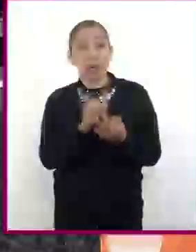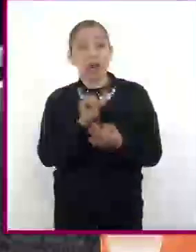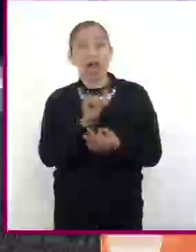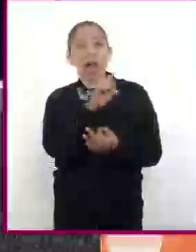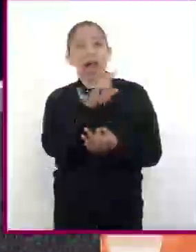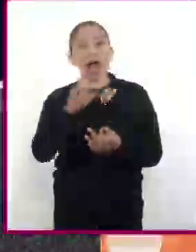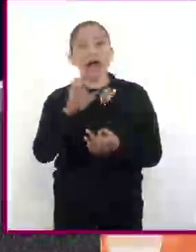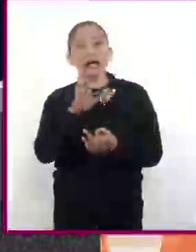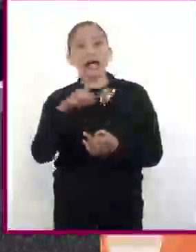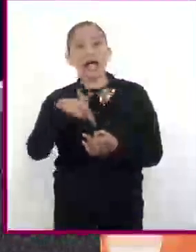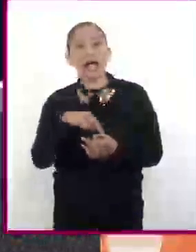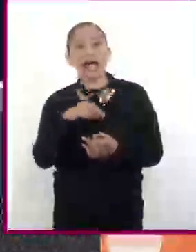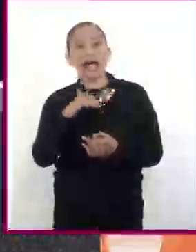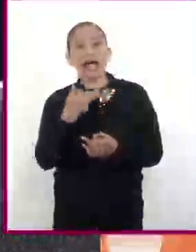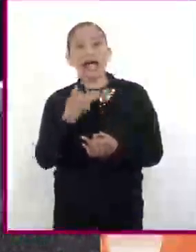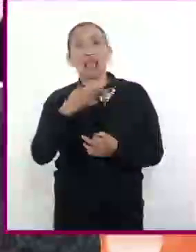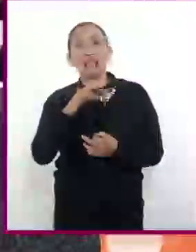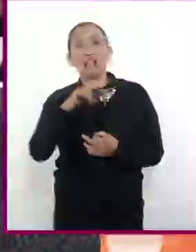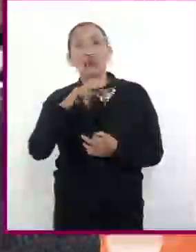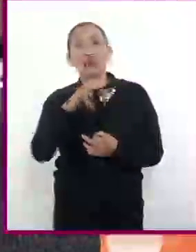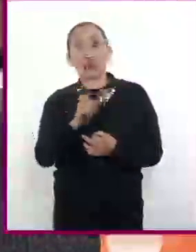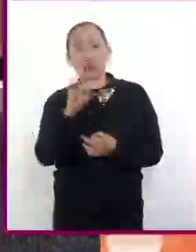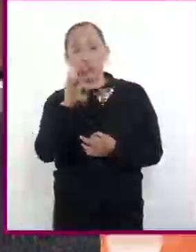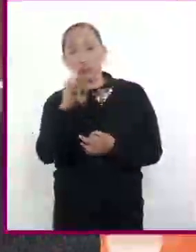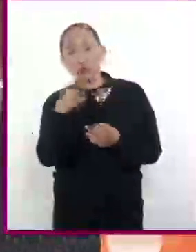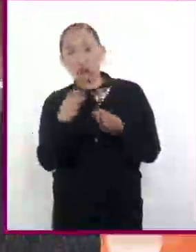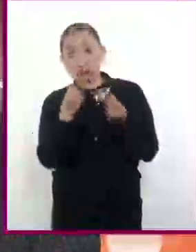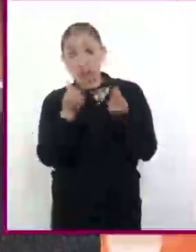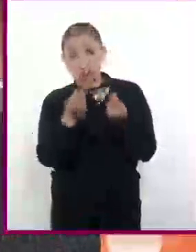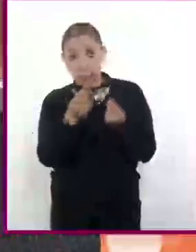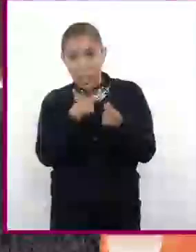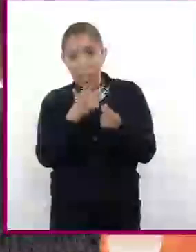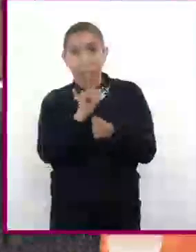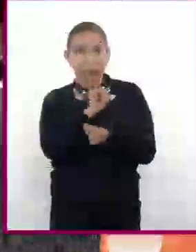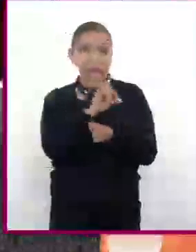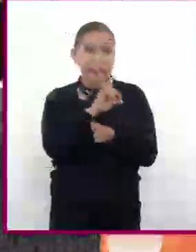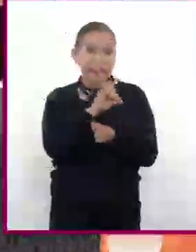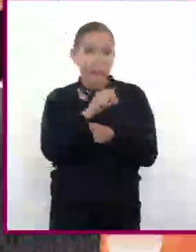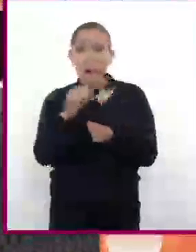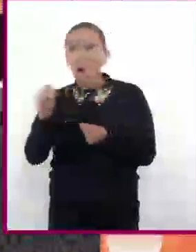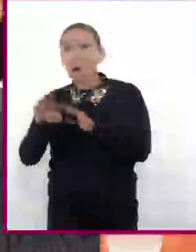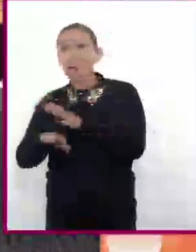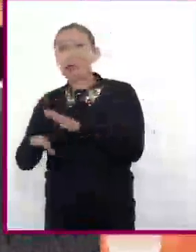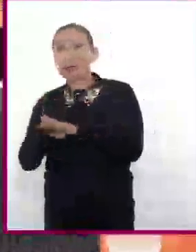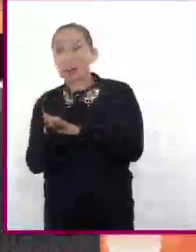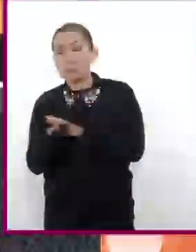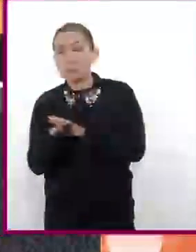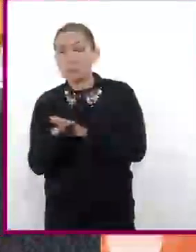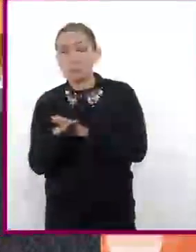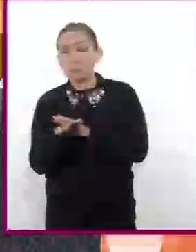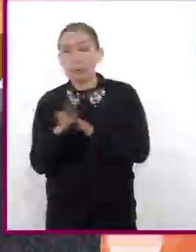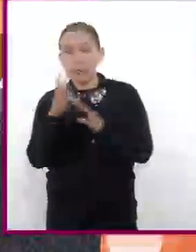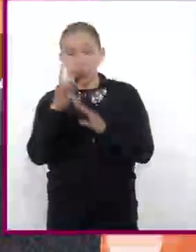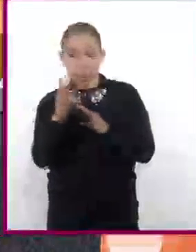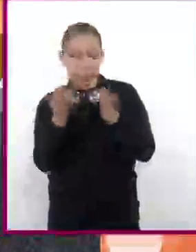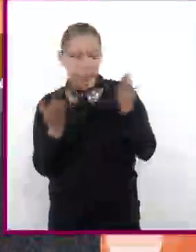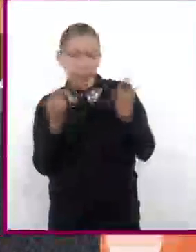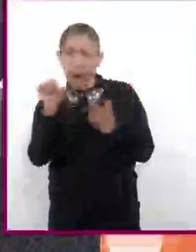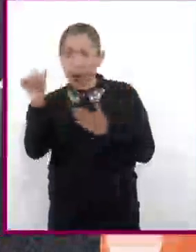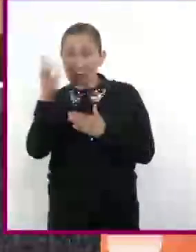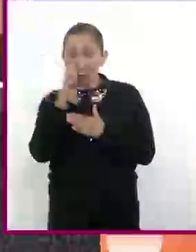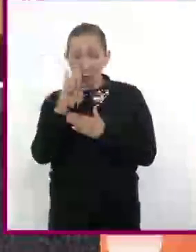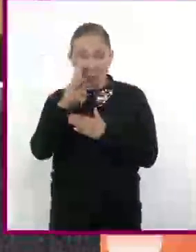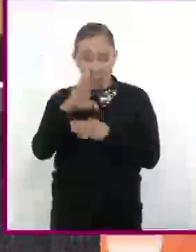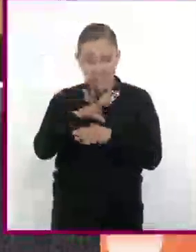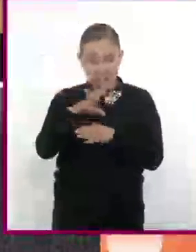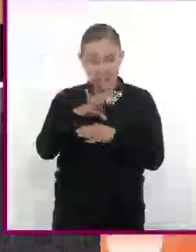Arrhenius, se puede predecir, por ejemplo, si una sustancia es un ácido o una base. Y relacionándolo con otros